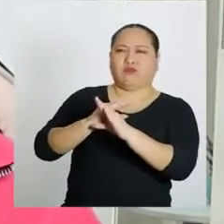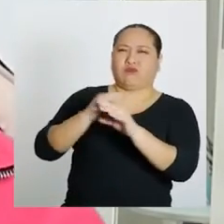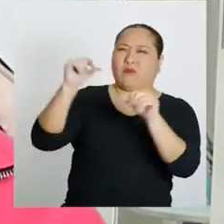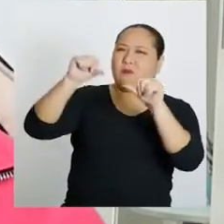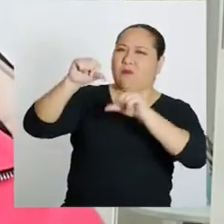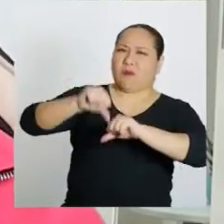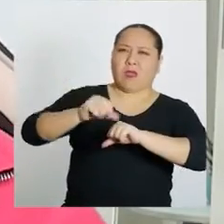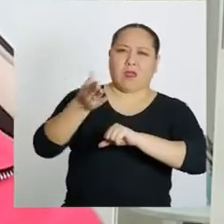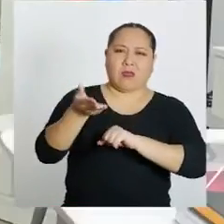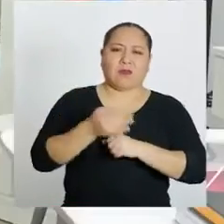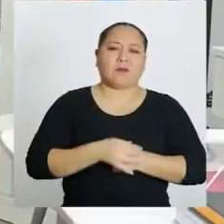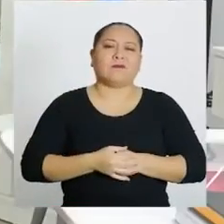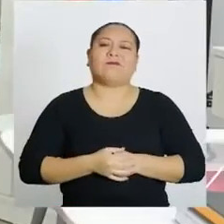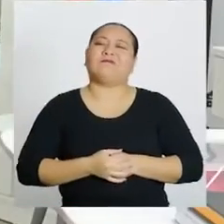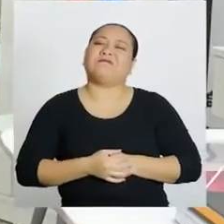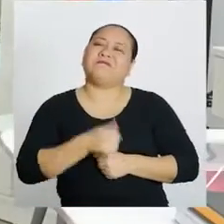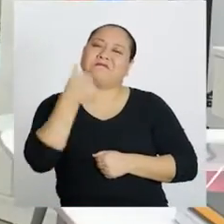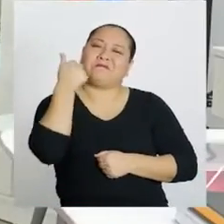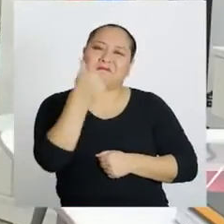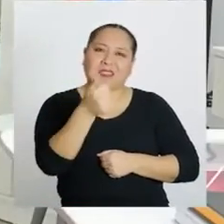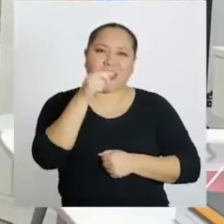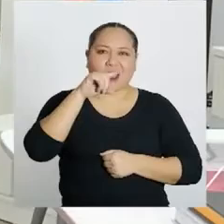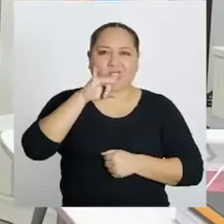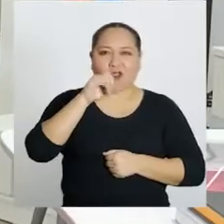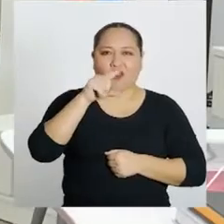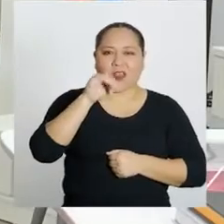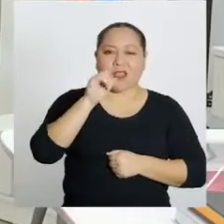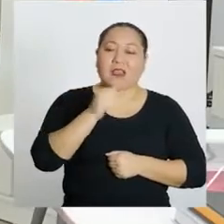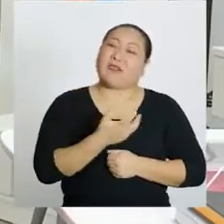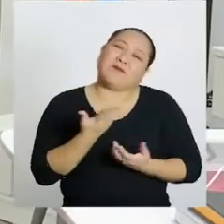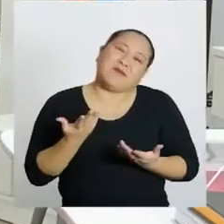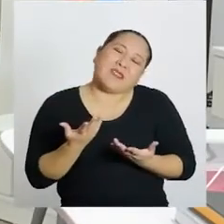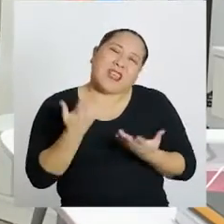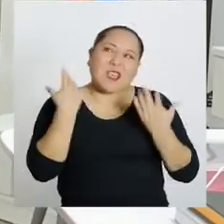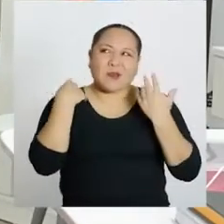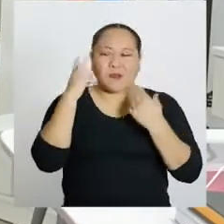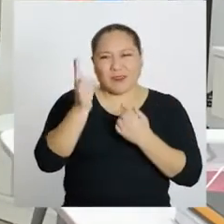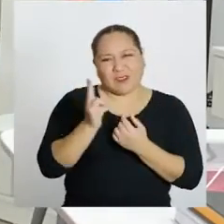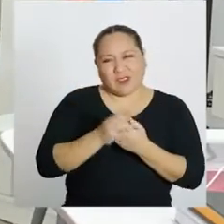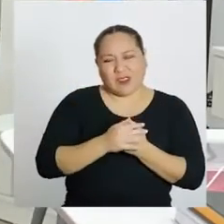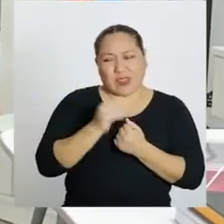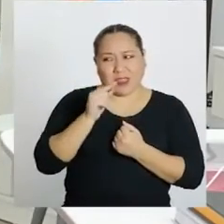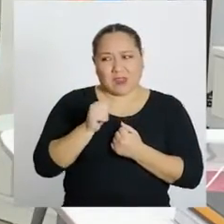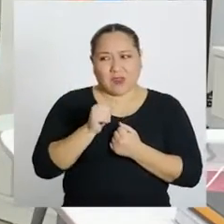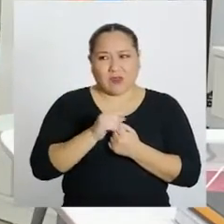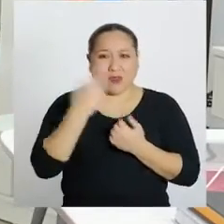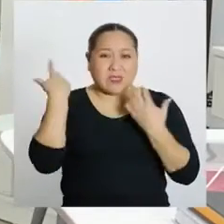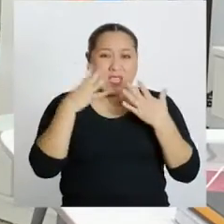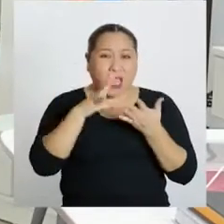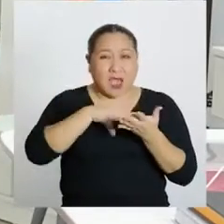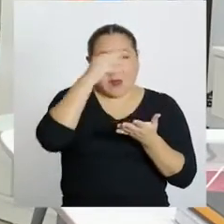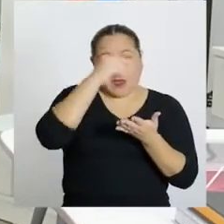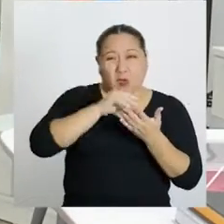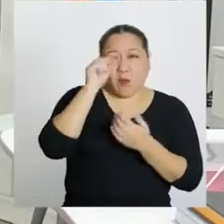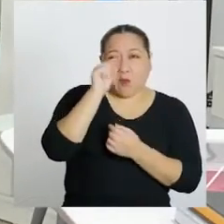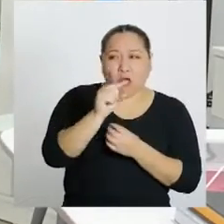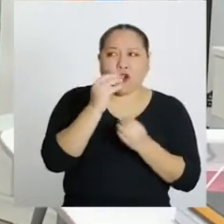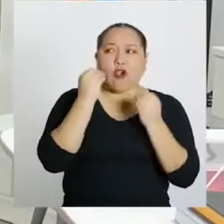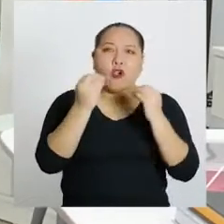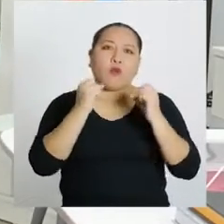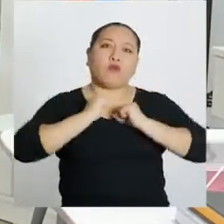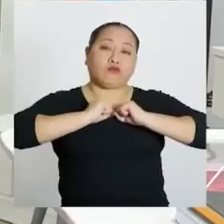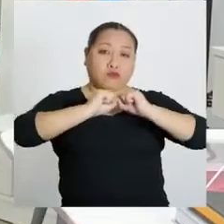males posibles. Bien dicho, Juliana. Bueno, profesora, mientras ya he aprendido un poco acerca de